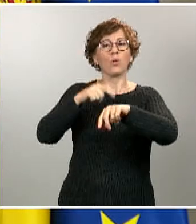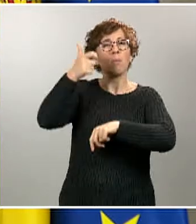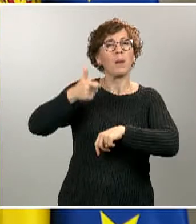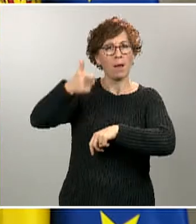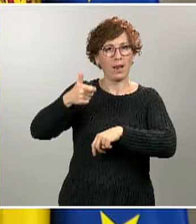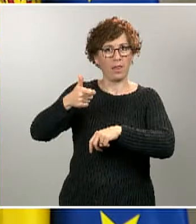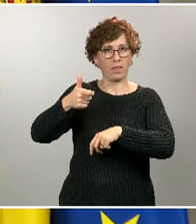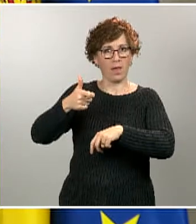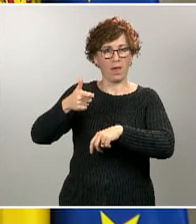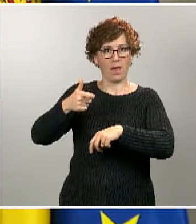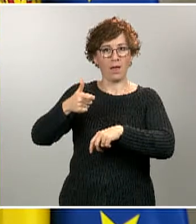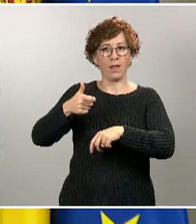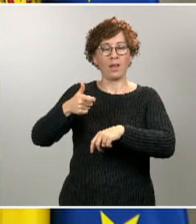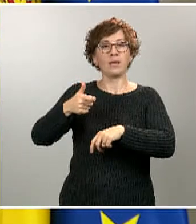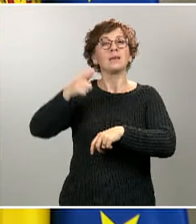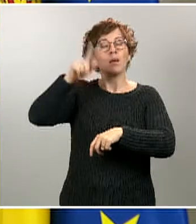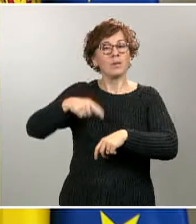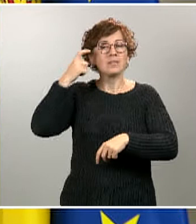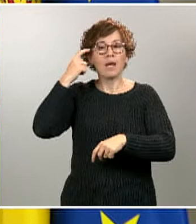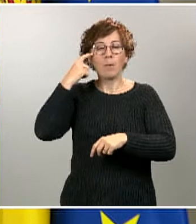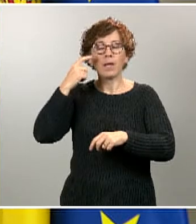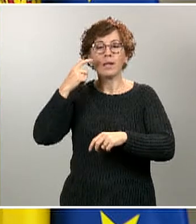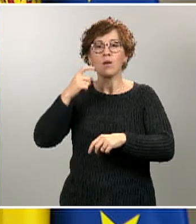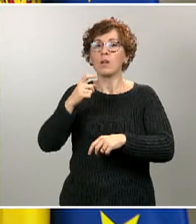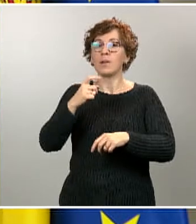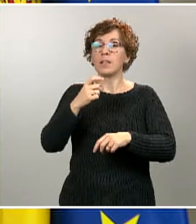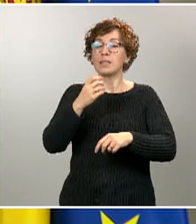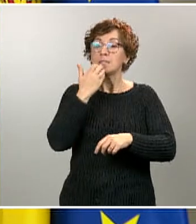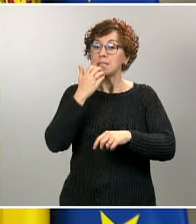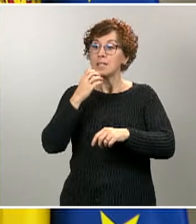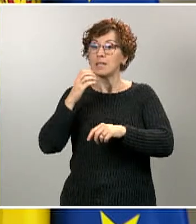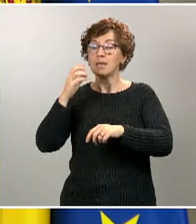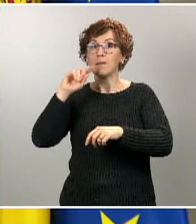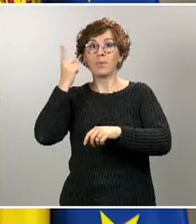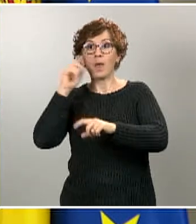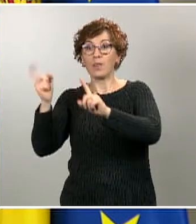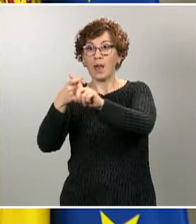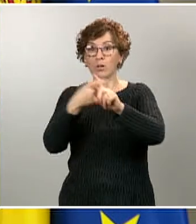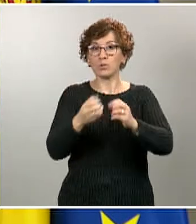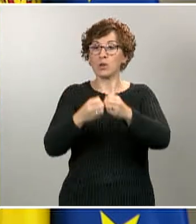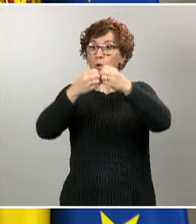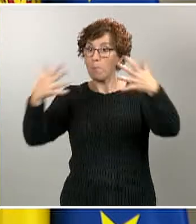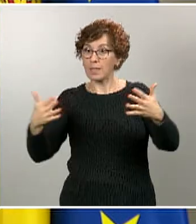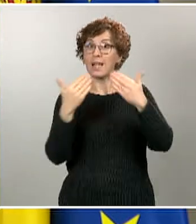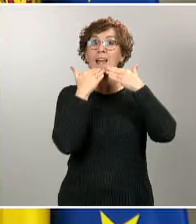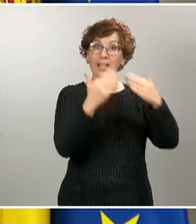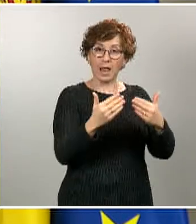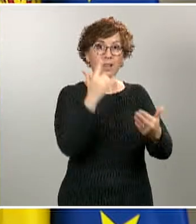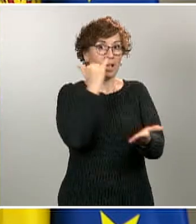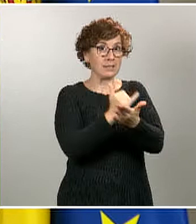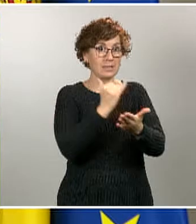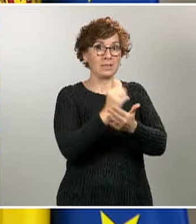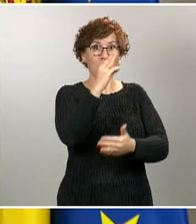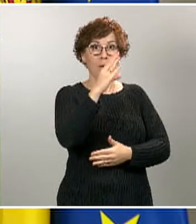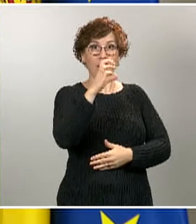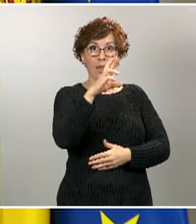de diagnóstico por la vía de aumentar la capacidad de hacer PCRs. Les recuerdo que estamos haciendo 20.000 PCRs diarias, que es una